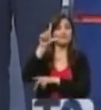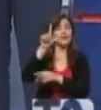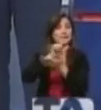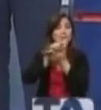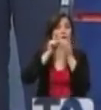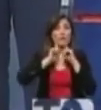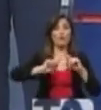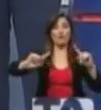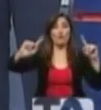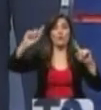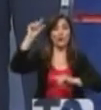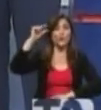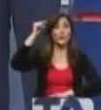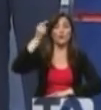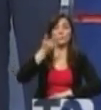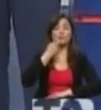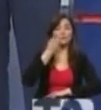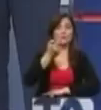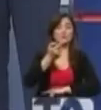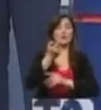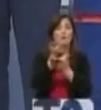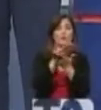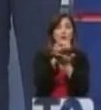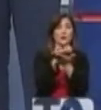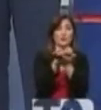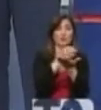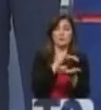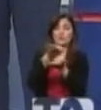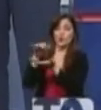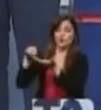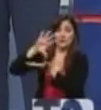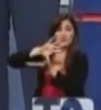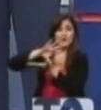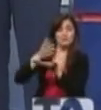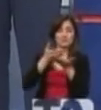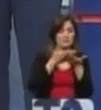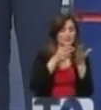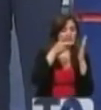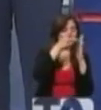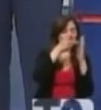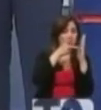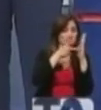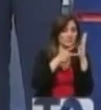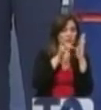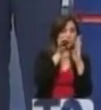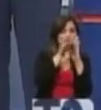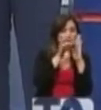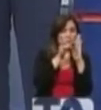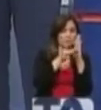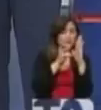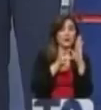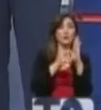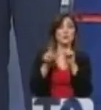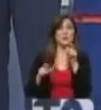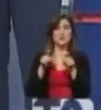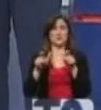semanal, el gobierno informa, que eliminará de la propuesta de reformas económicas y tributarias enviada a la Asamblea Nacional tres puntos que generaron